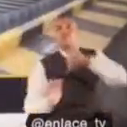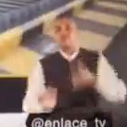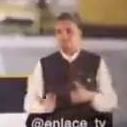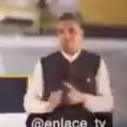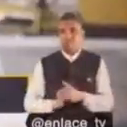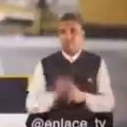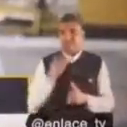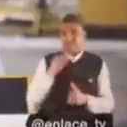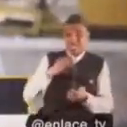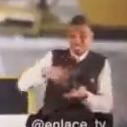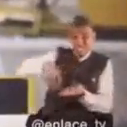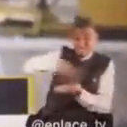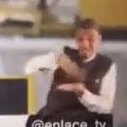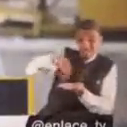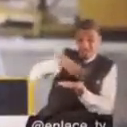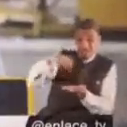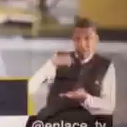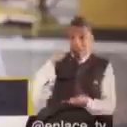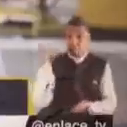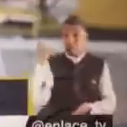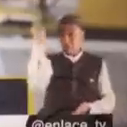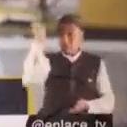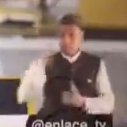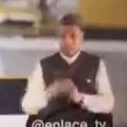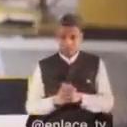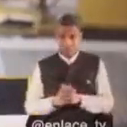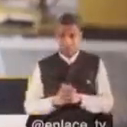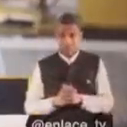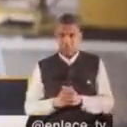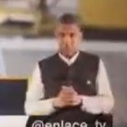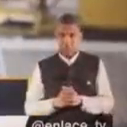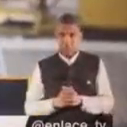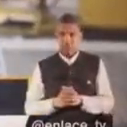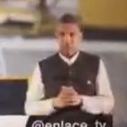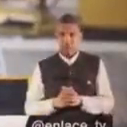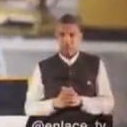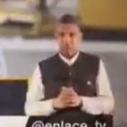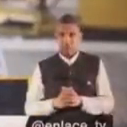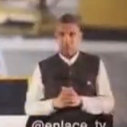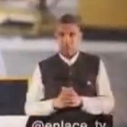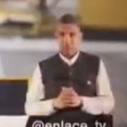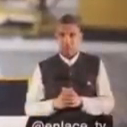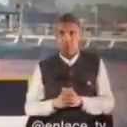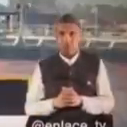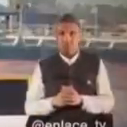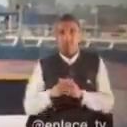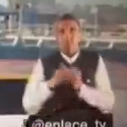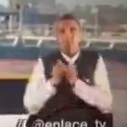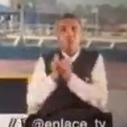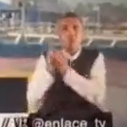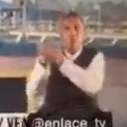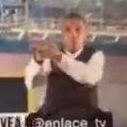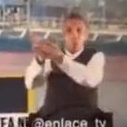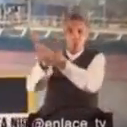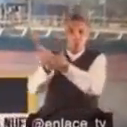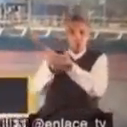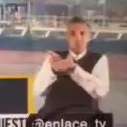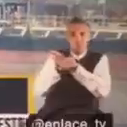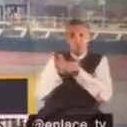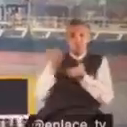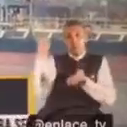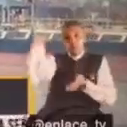Santander es la primera vez que se va a nacionalizar una carga en un puerto fluvial en Barranca Bermeja. Entendidos en comercio